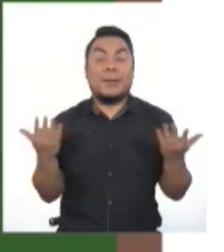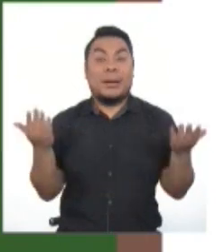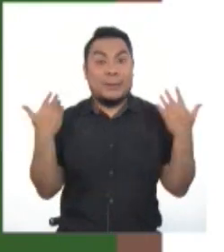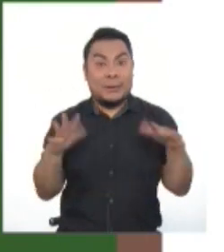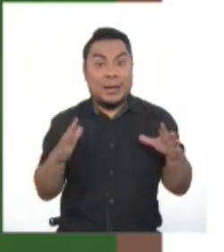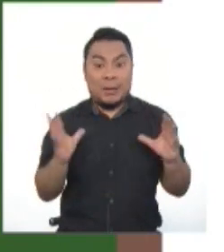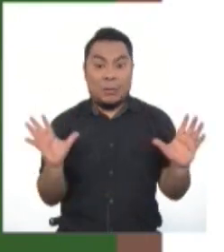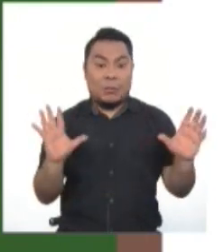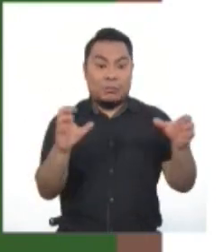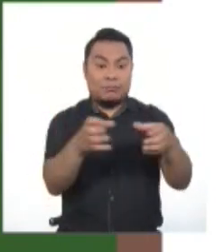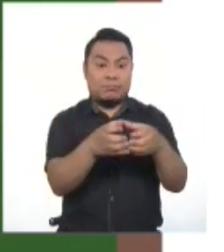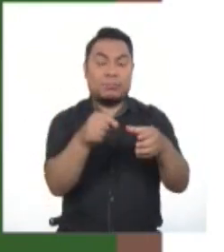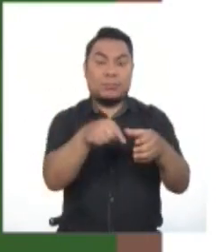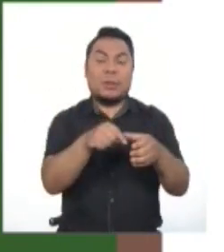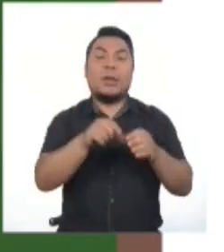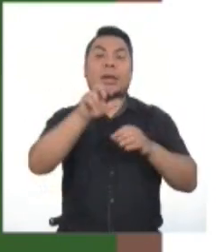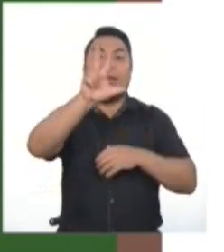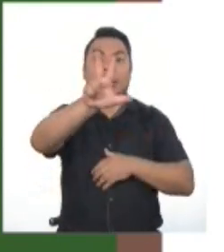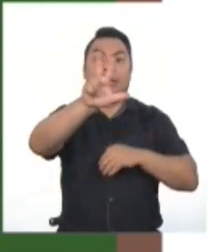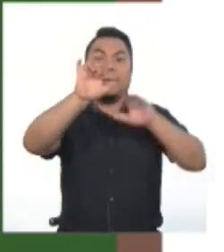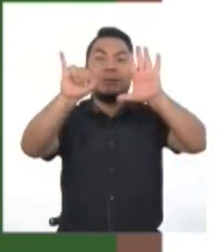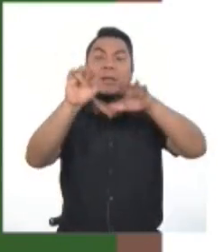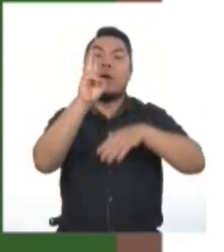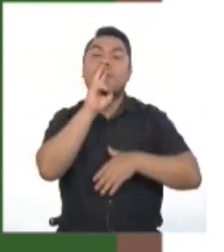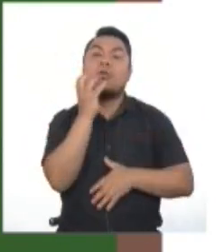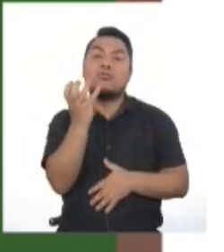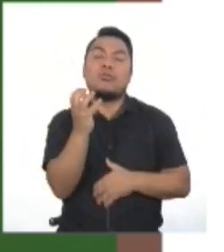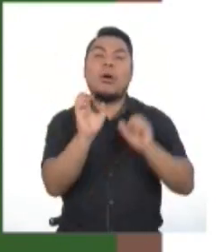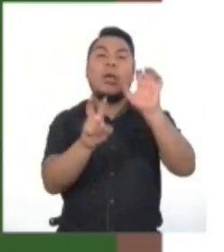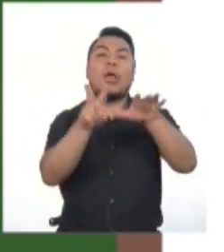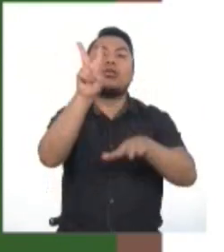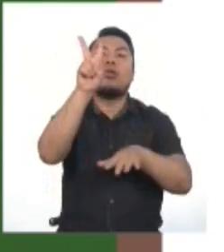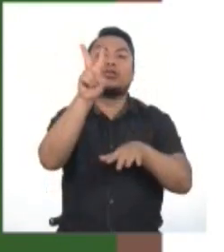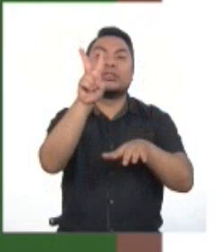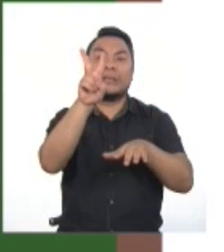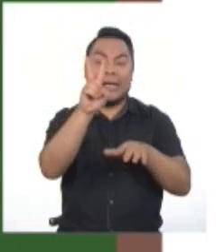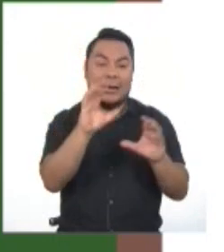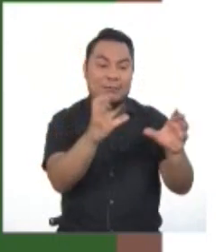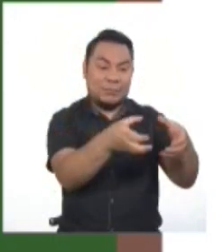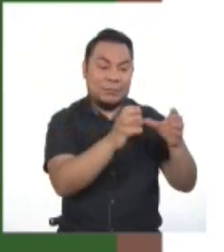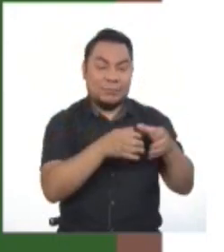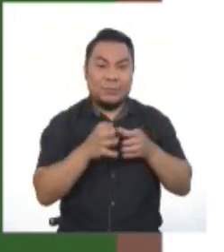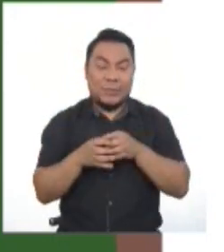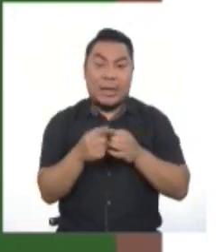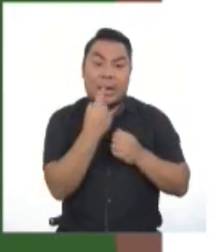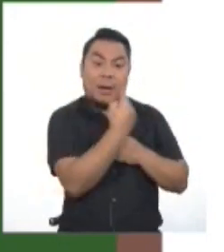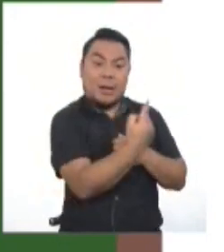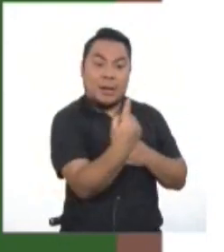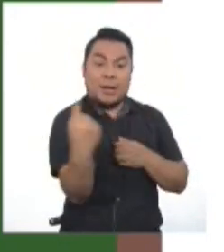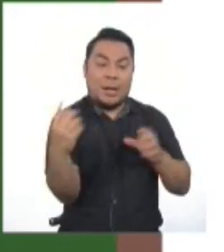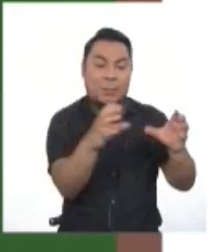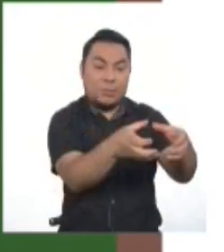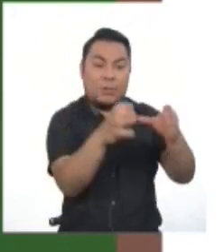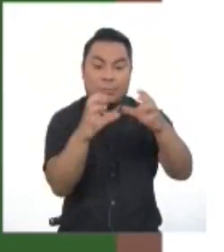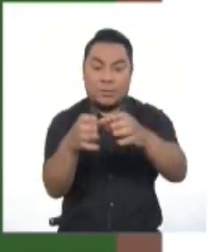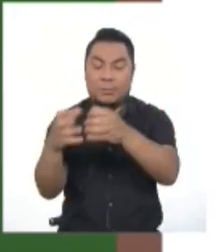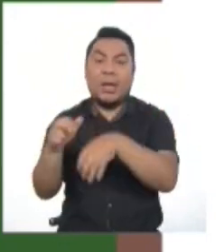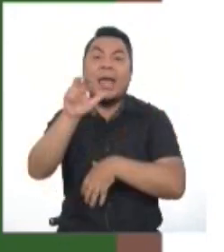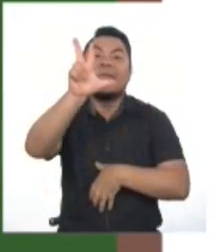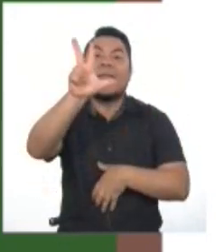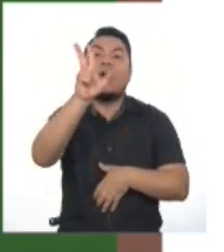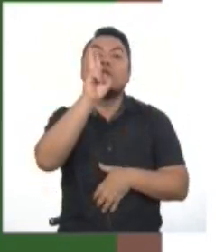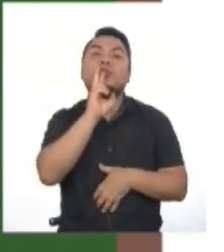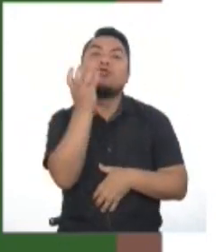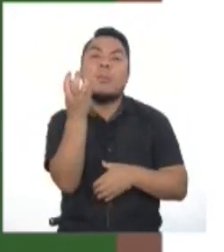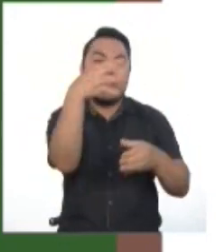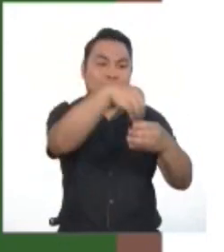Hemos empaquetado 36 tomates en 12 paquetes. En cada paquete hay 3 tomates. Esto